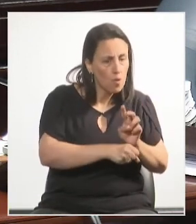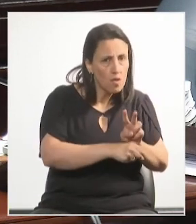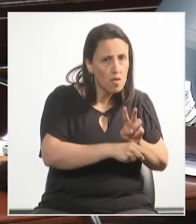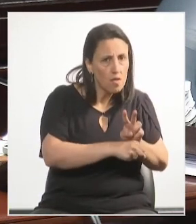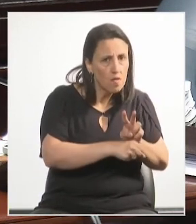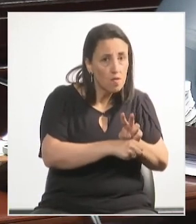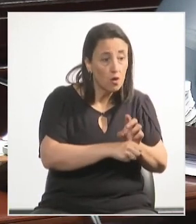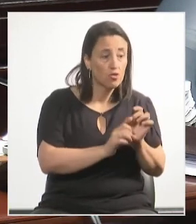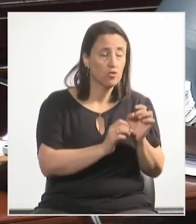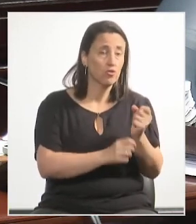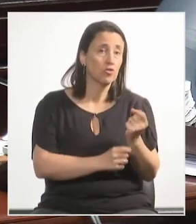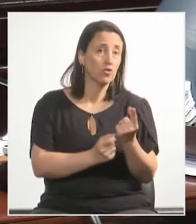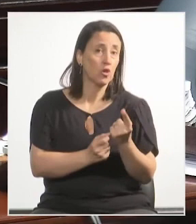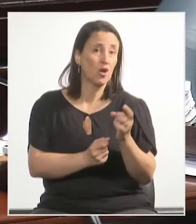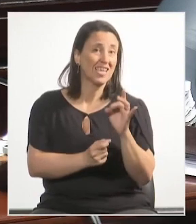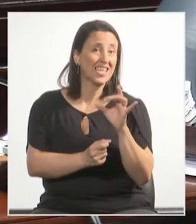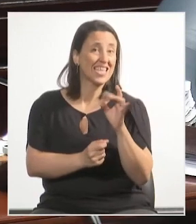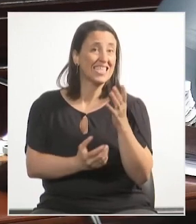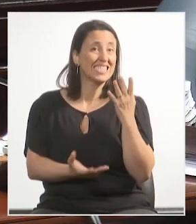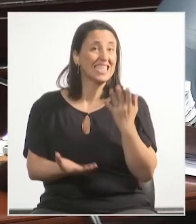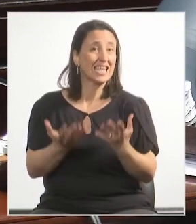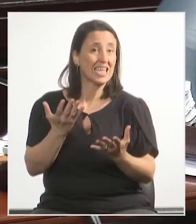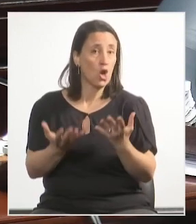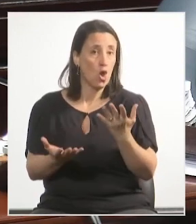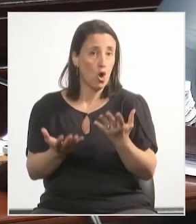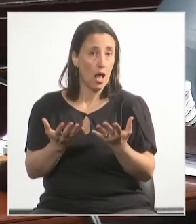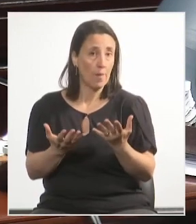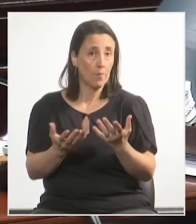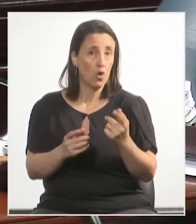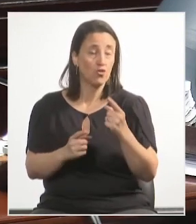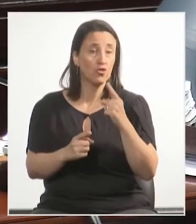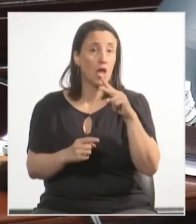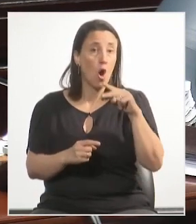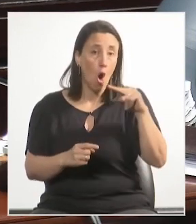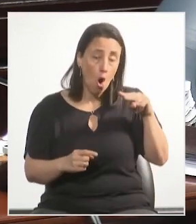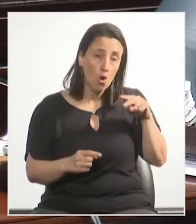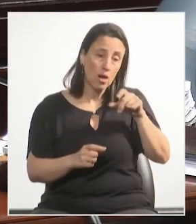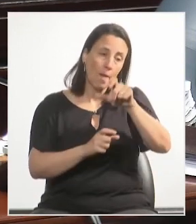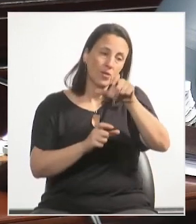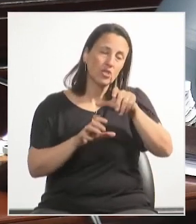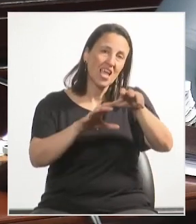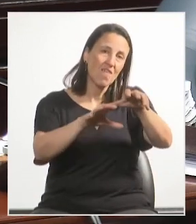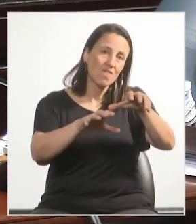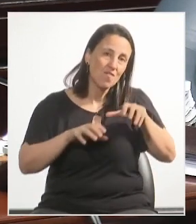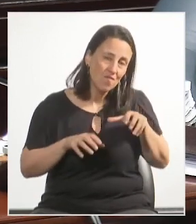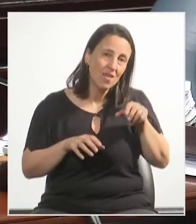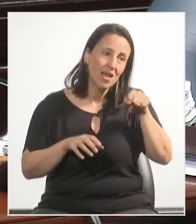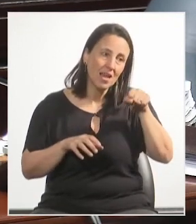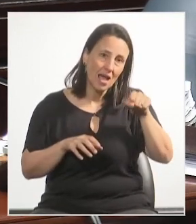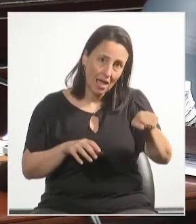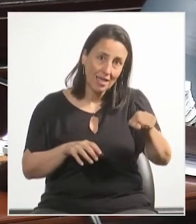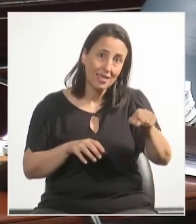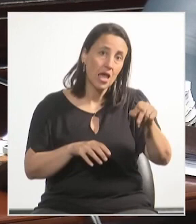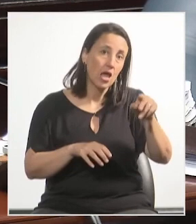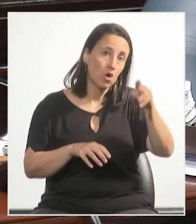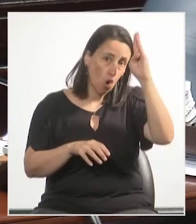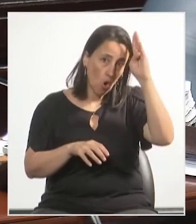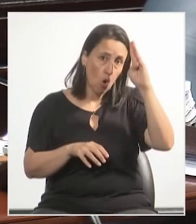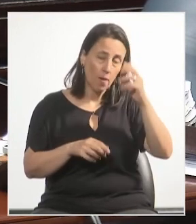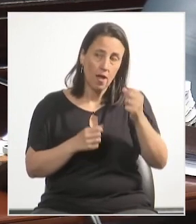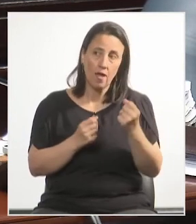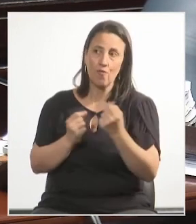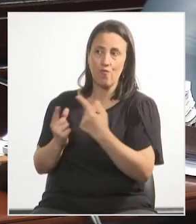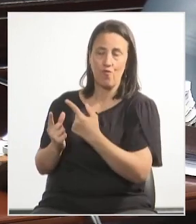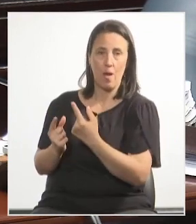con 15 kilogramos de oro cuando los que vivían en Roma tuvieron que proporcionarle una suma exorbitante a los nazis